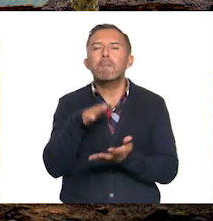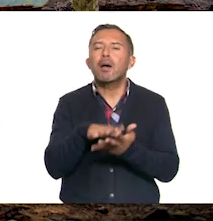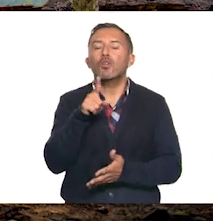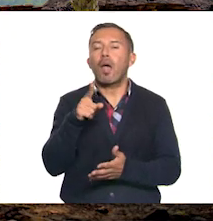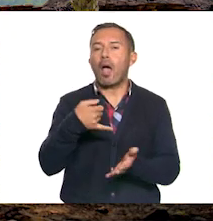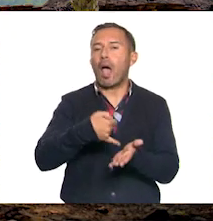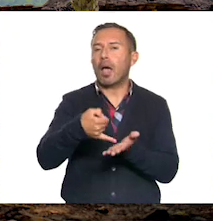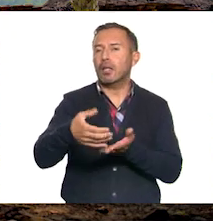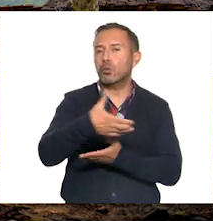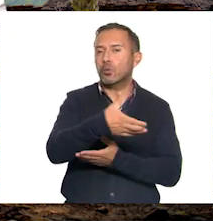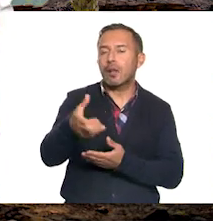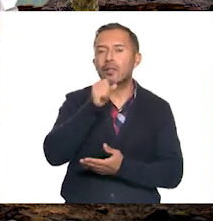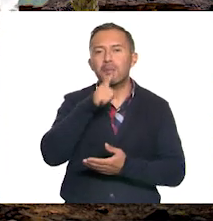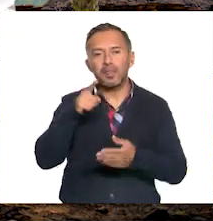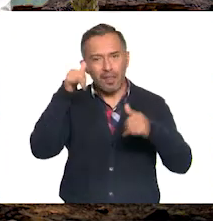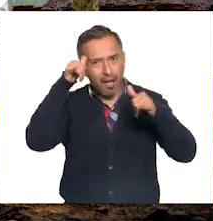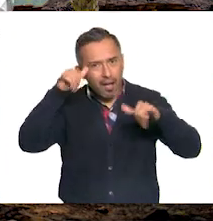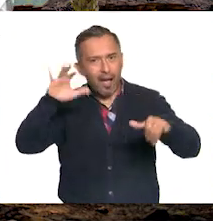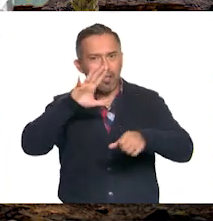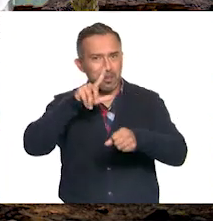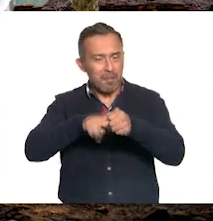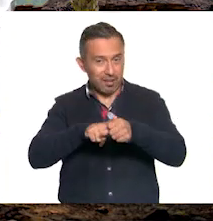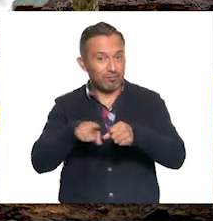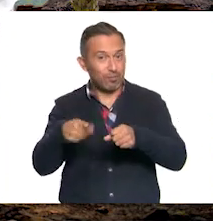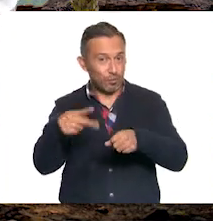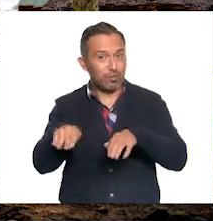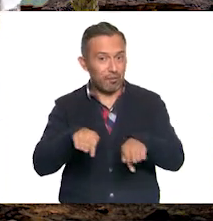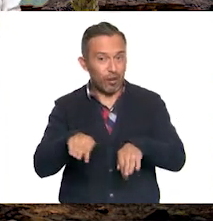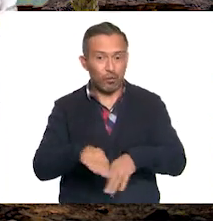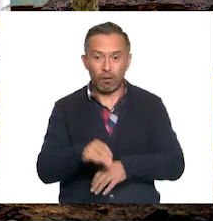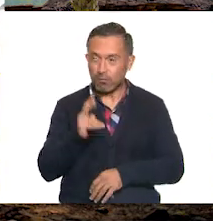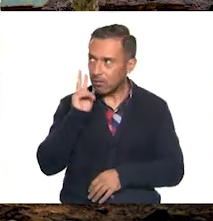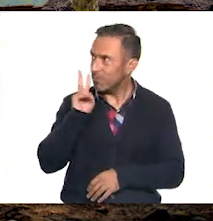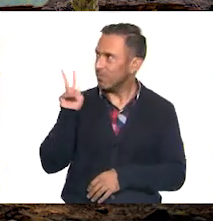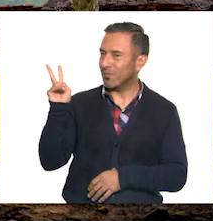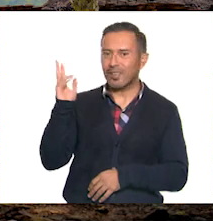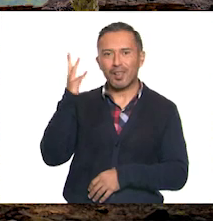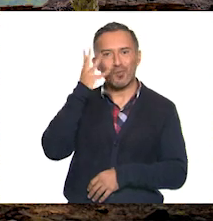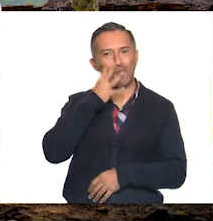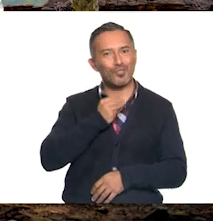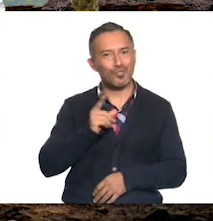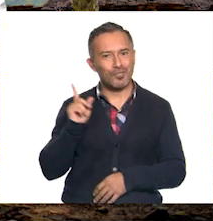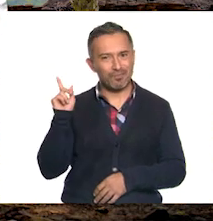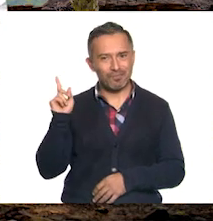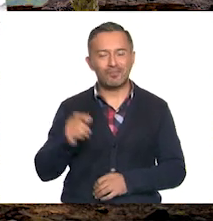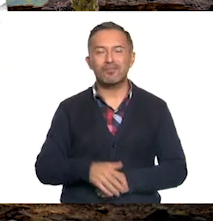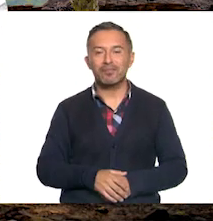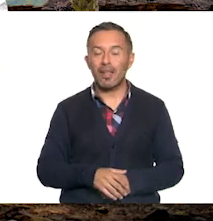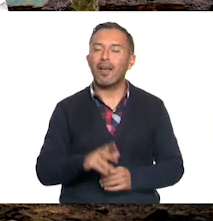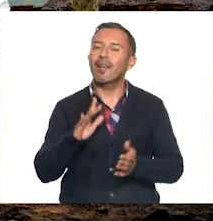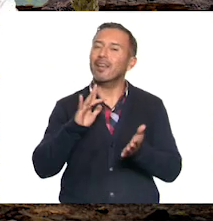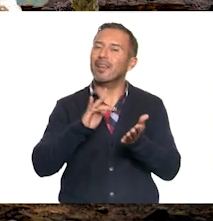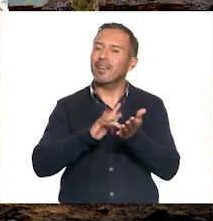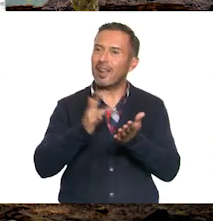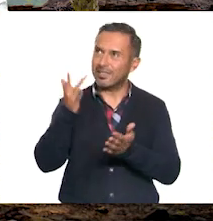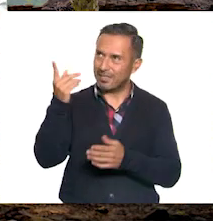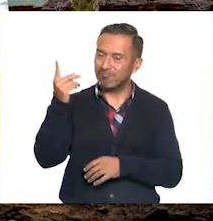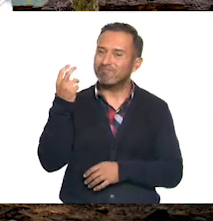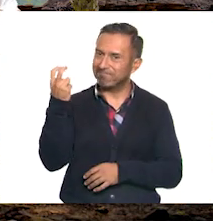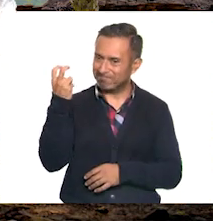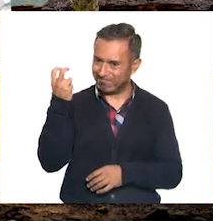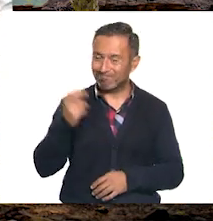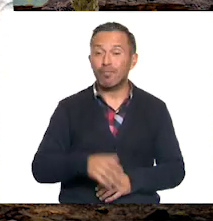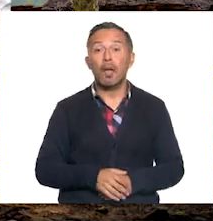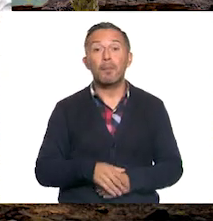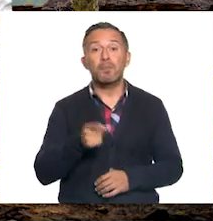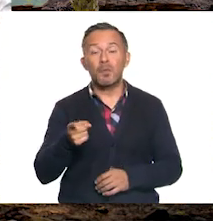y la ganadería. Mira al fondo, qué hermoso. Gracias, Ale. Así es, debido a las